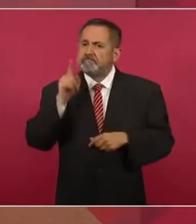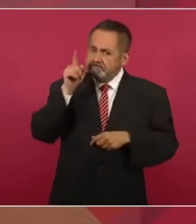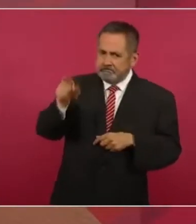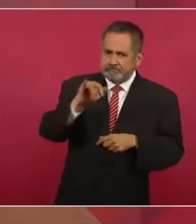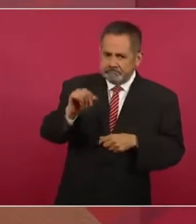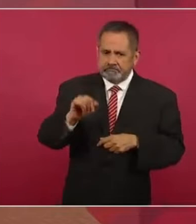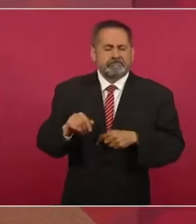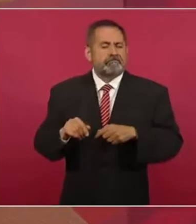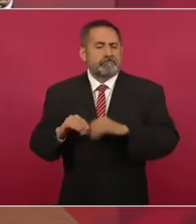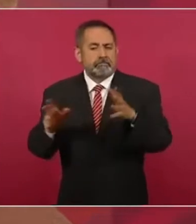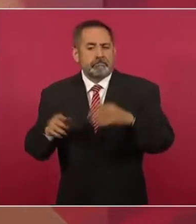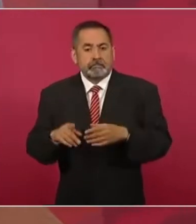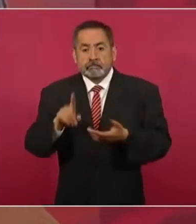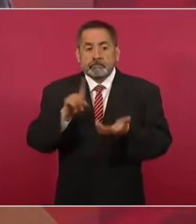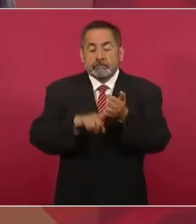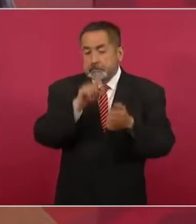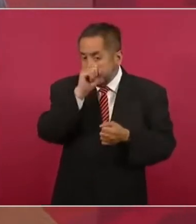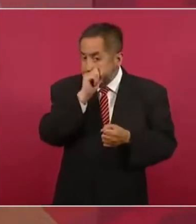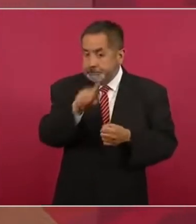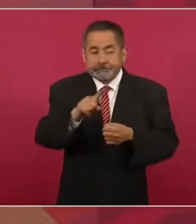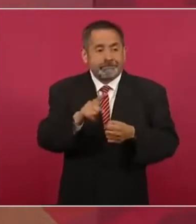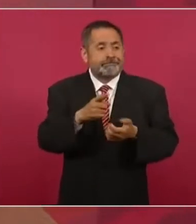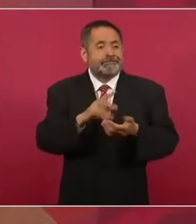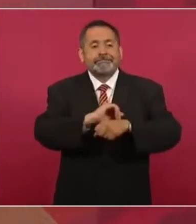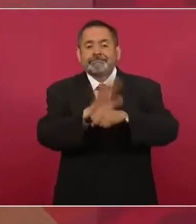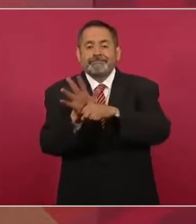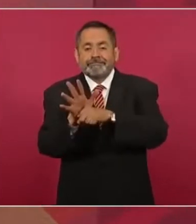al mismo tiempo que viene la pandemia.